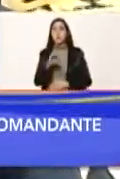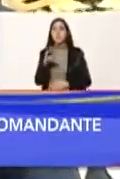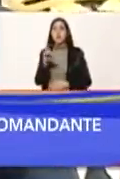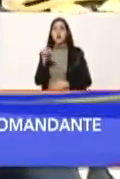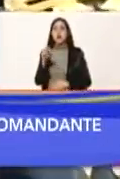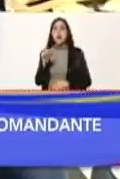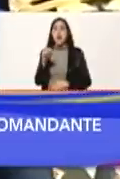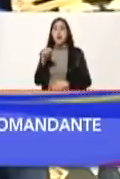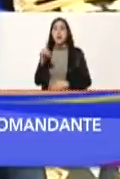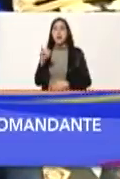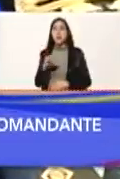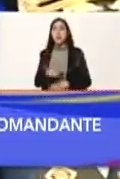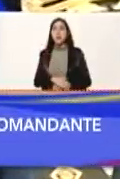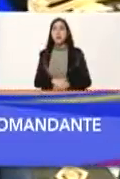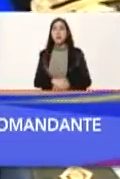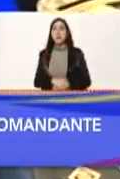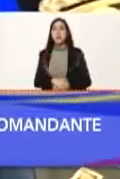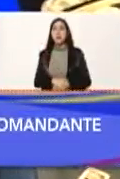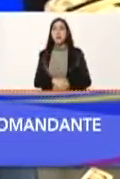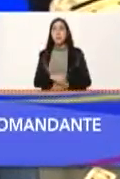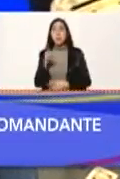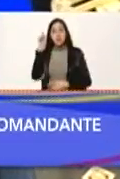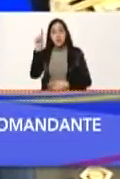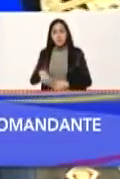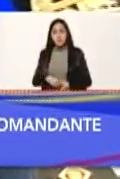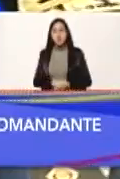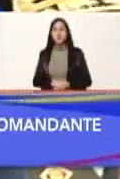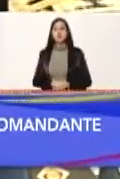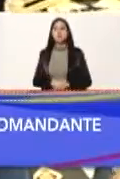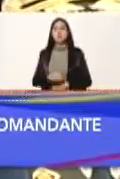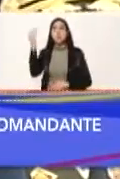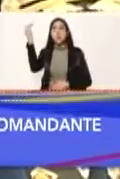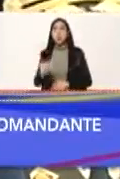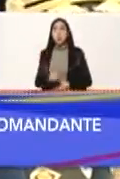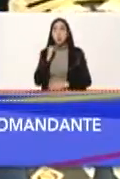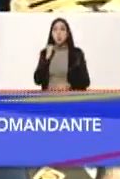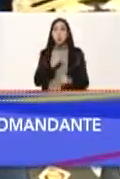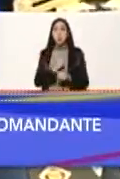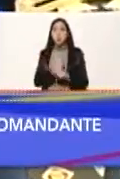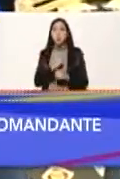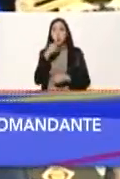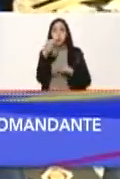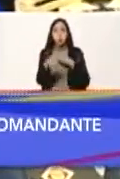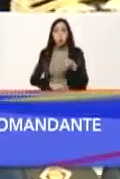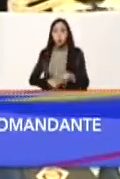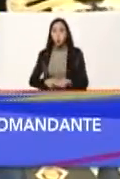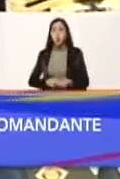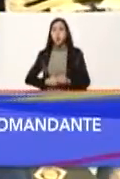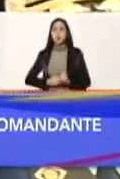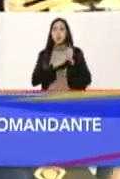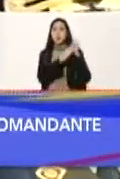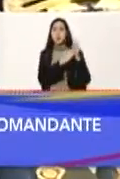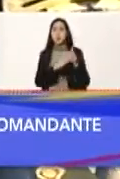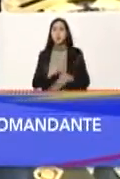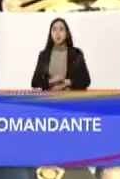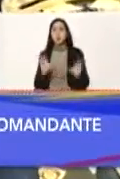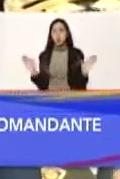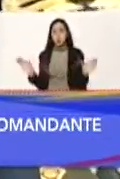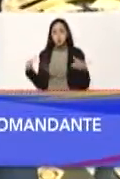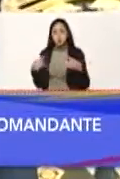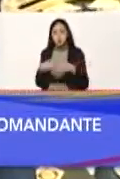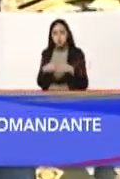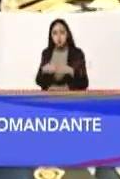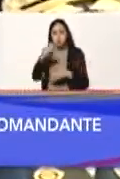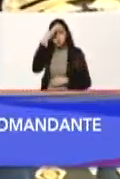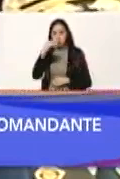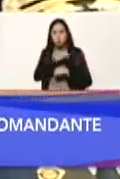Fernández López, quien venía de ejercer la comandancia del CONAS. Es un comando, es